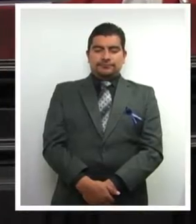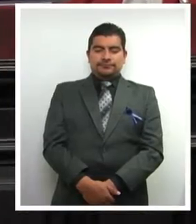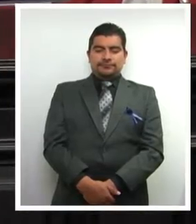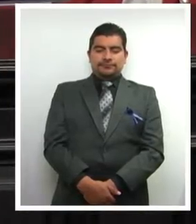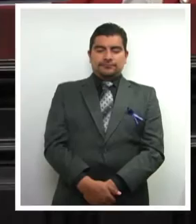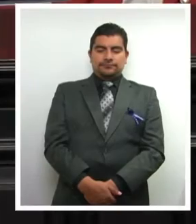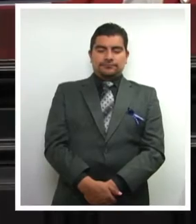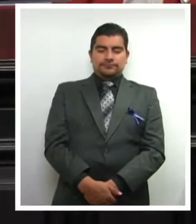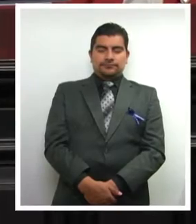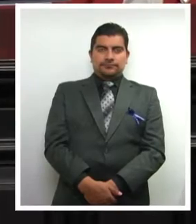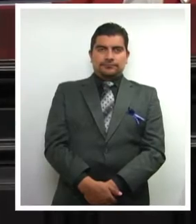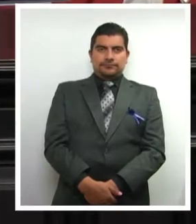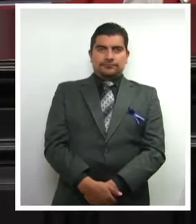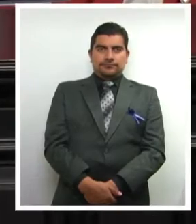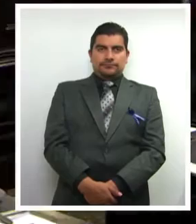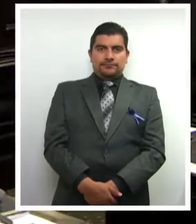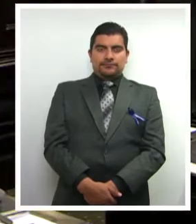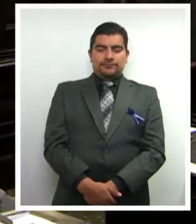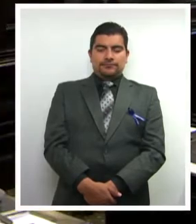Terminamos.